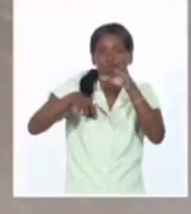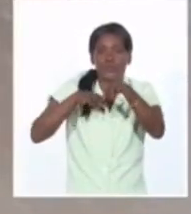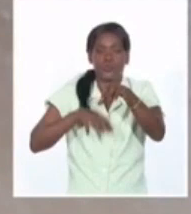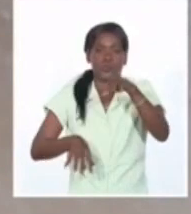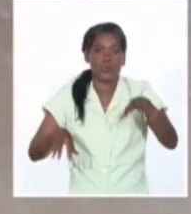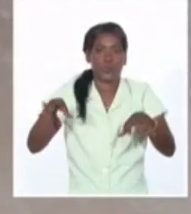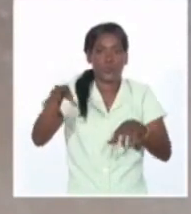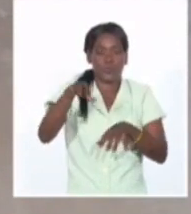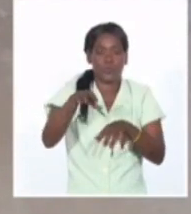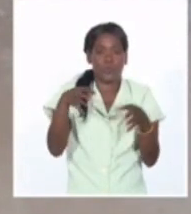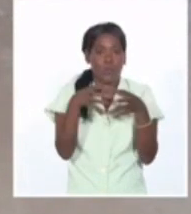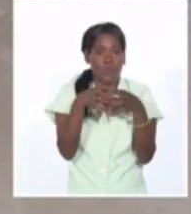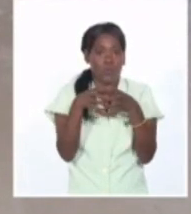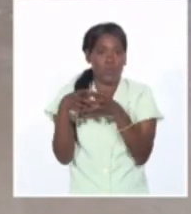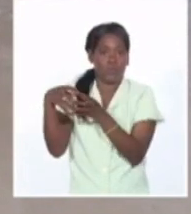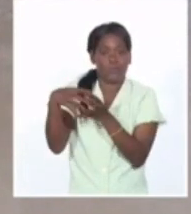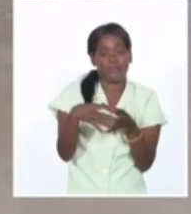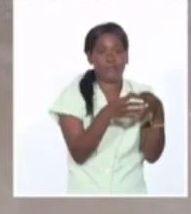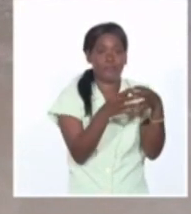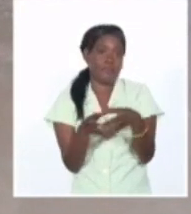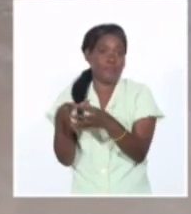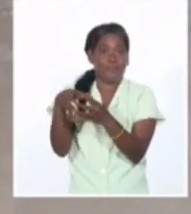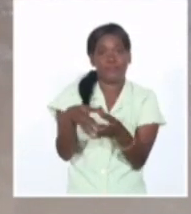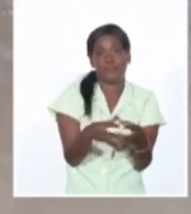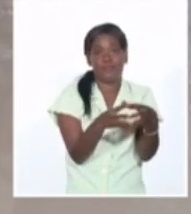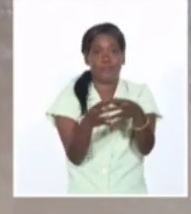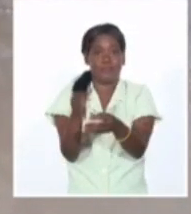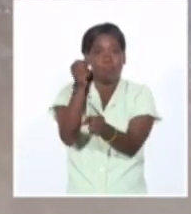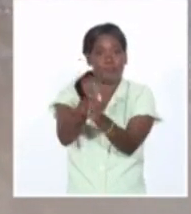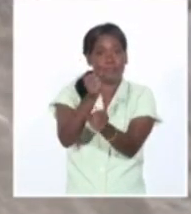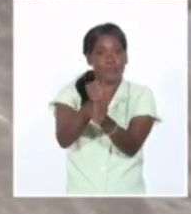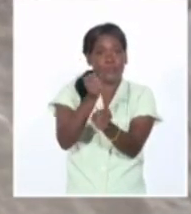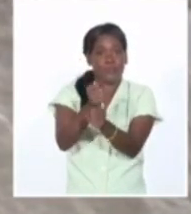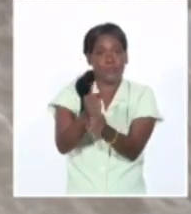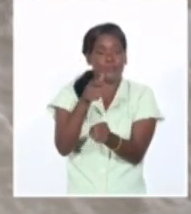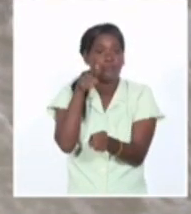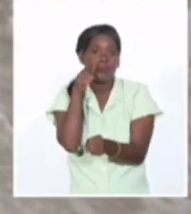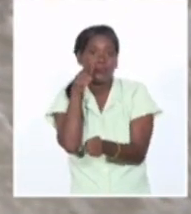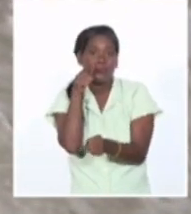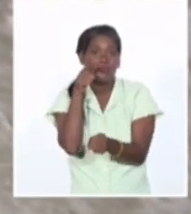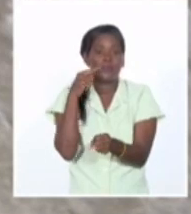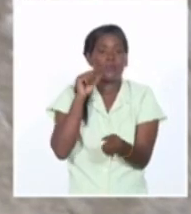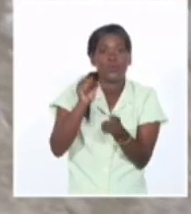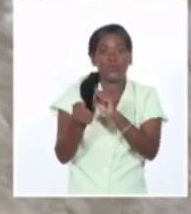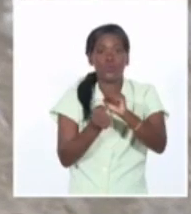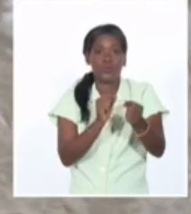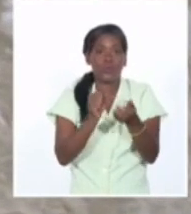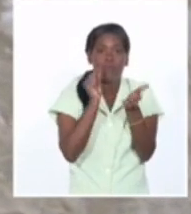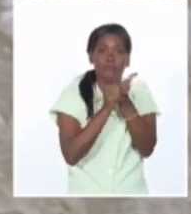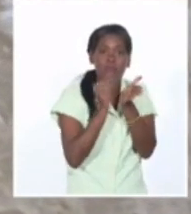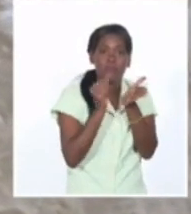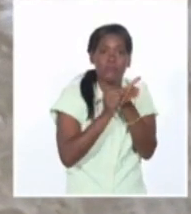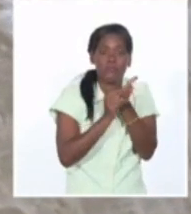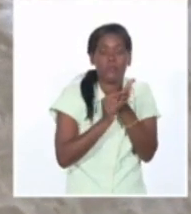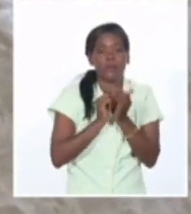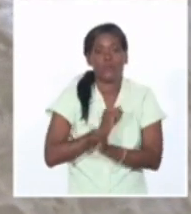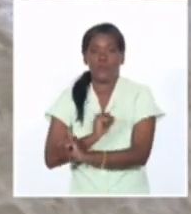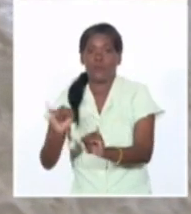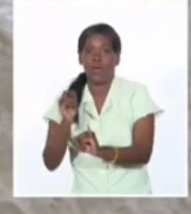trabajo acompañan a las autoridades del territorio para mantener informada a toda la población y, por supuesto, en próximos espacios